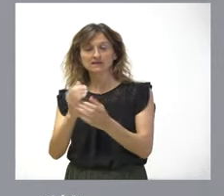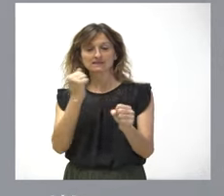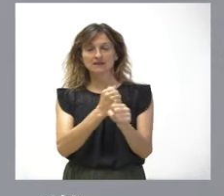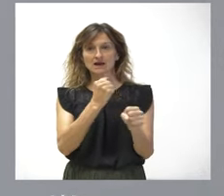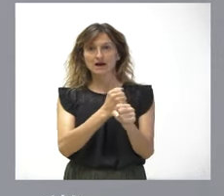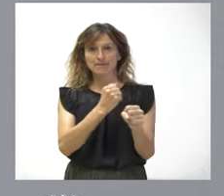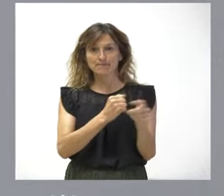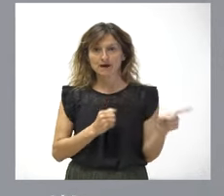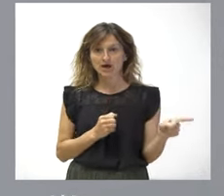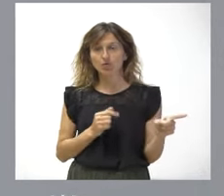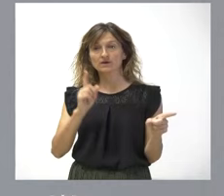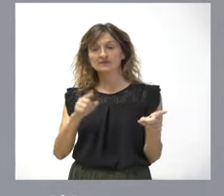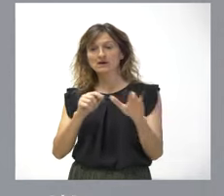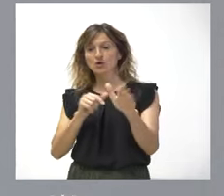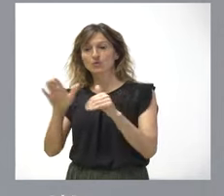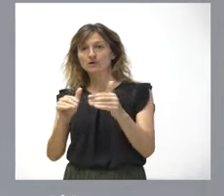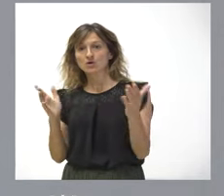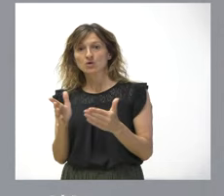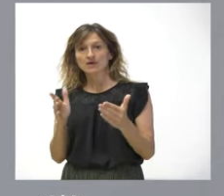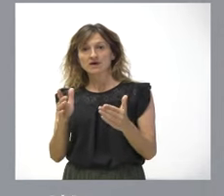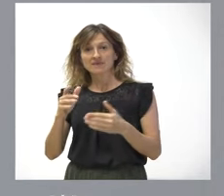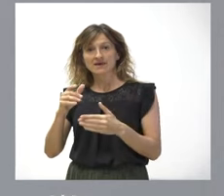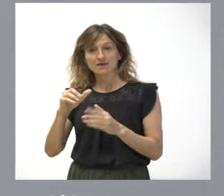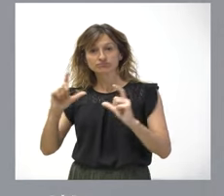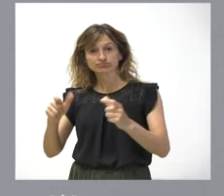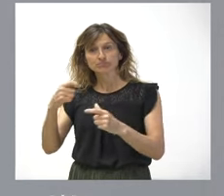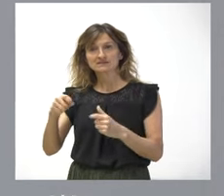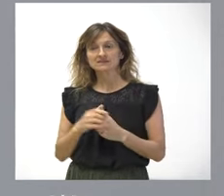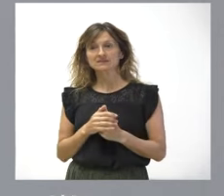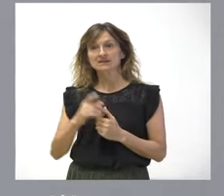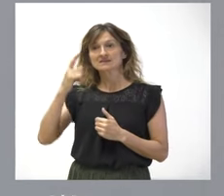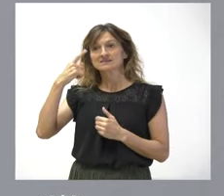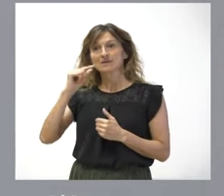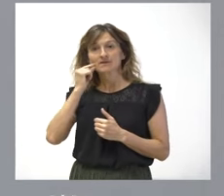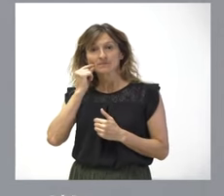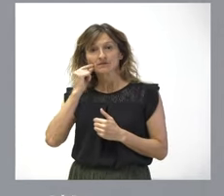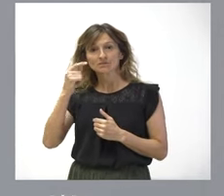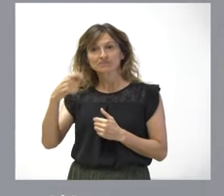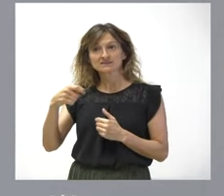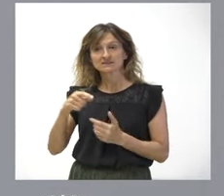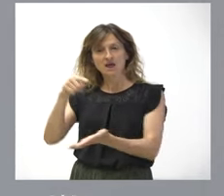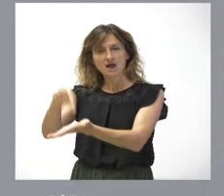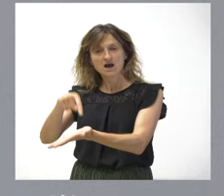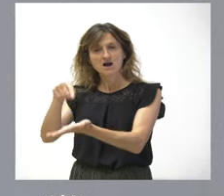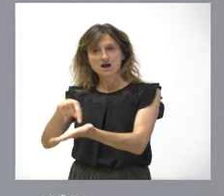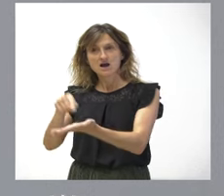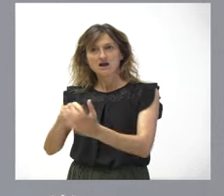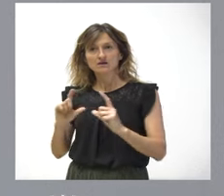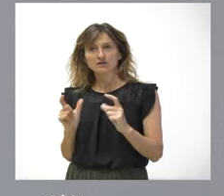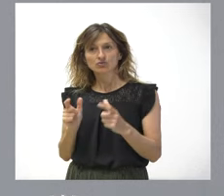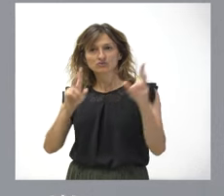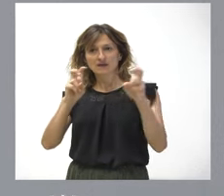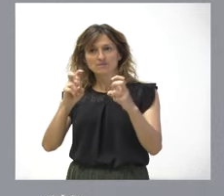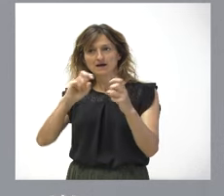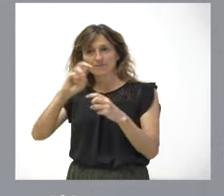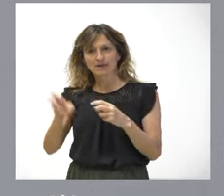sectorial y la convocatoria urgente de la conferencia de presidente saben ustedes que el presidente de la junta de Castillo la viene pidiendo des hace algún tiempo pero para varios asuntos